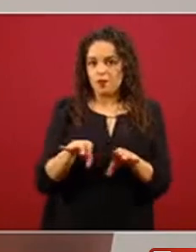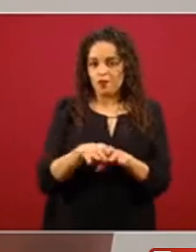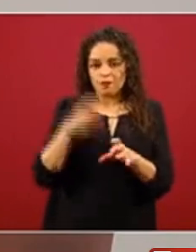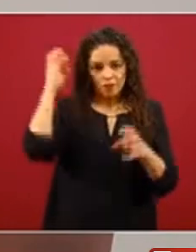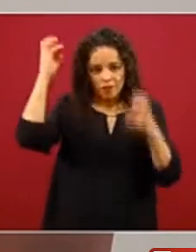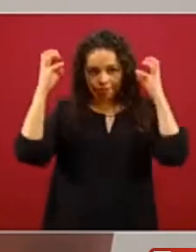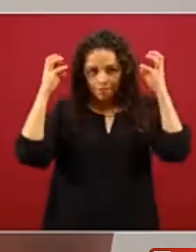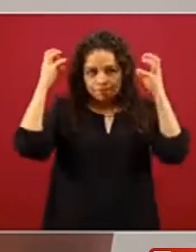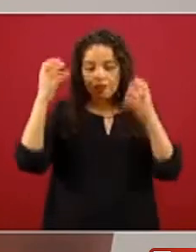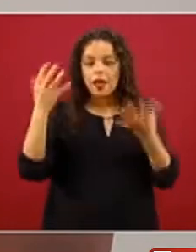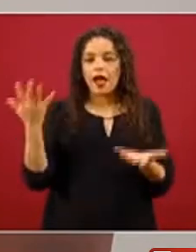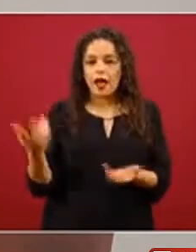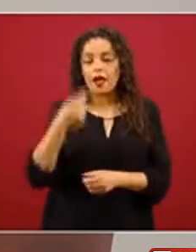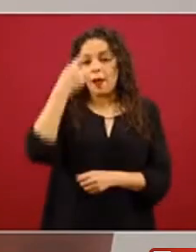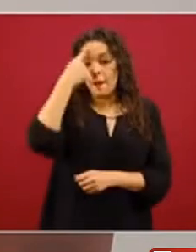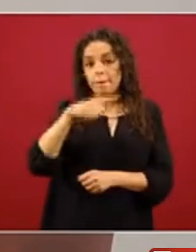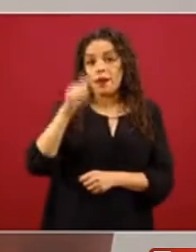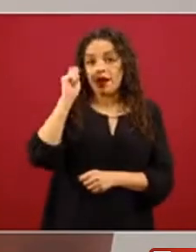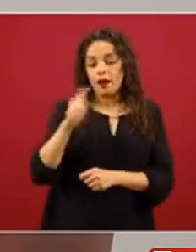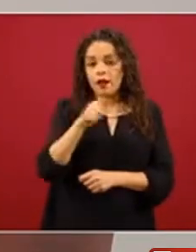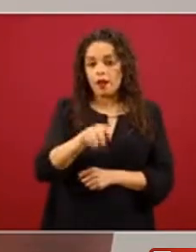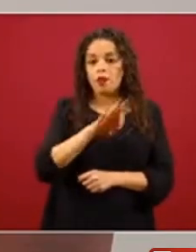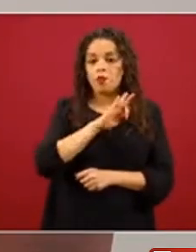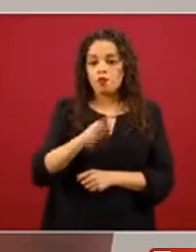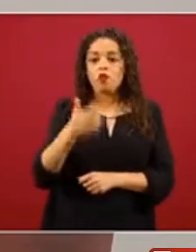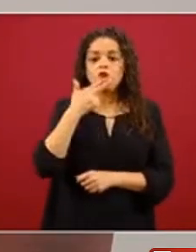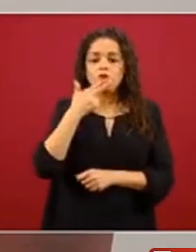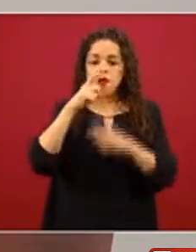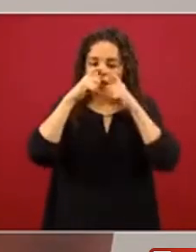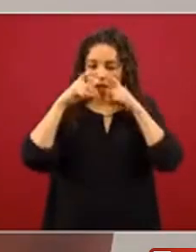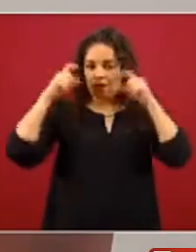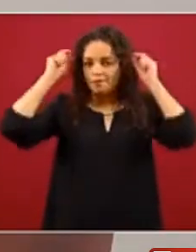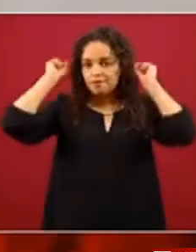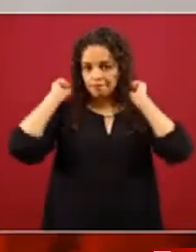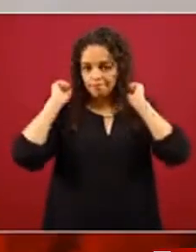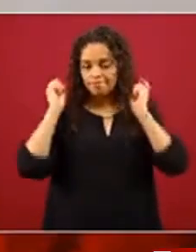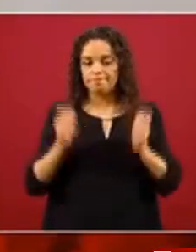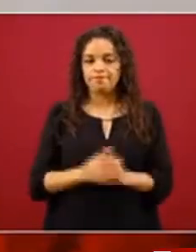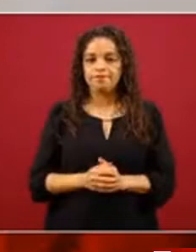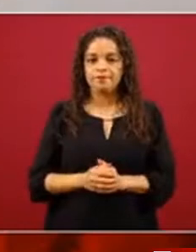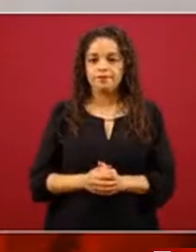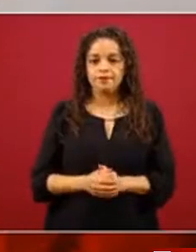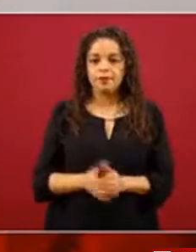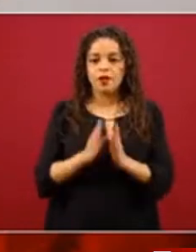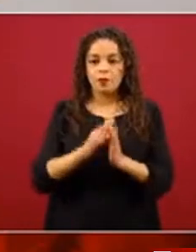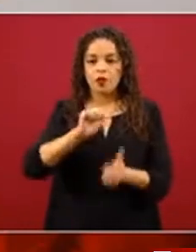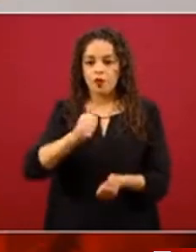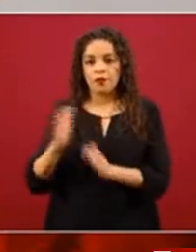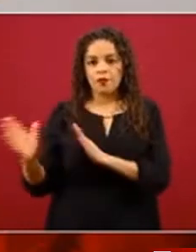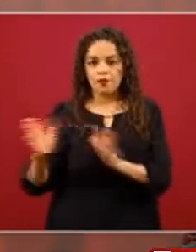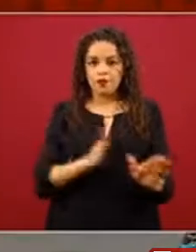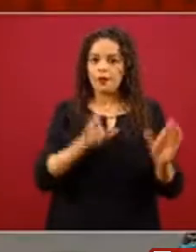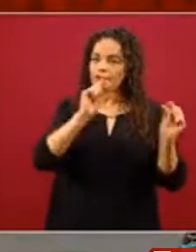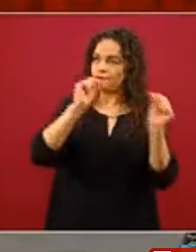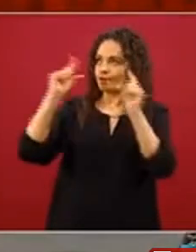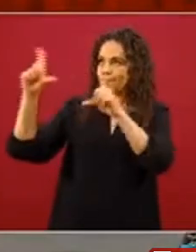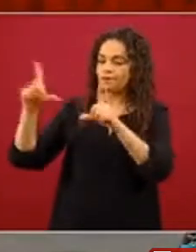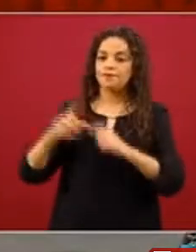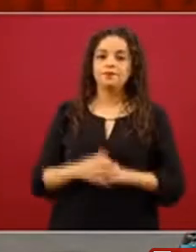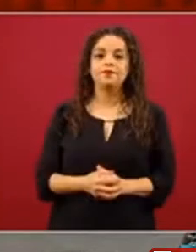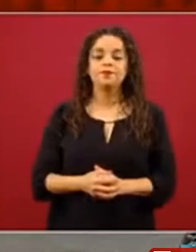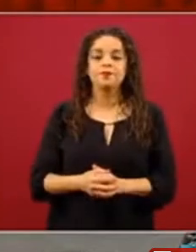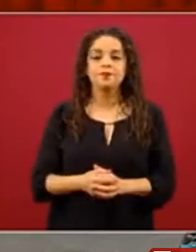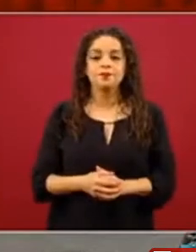de implementación y el tipo de cubrebocas también al respecto. Si me pasas la siguiente, por favor. Dentro de